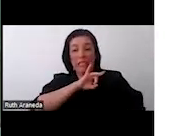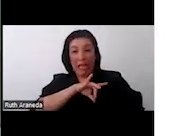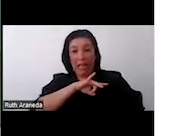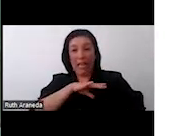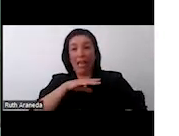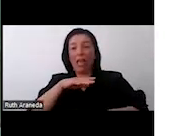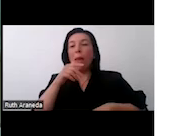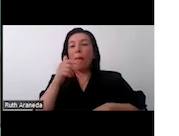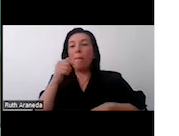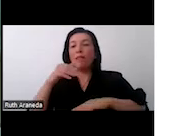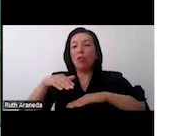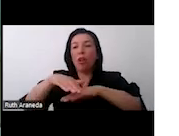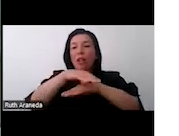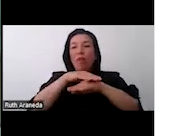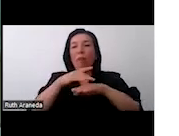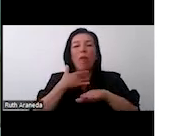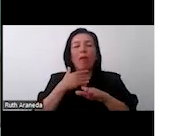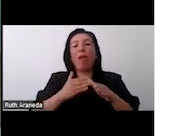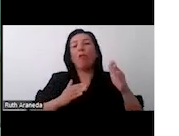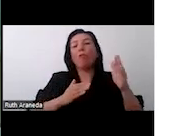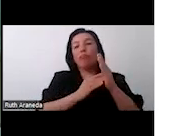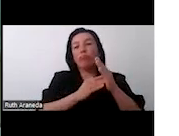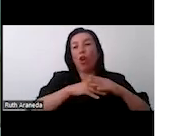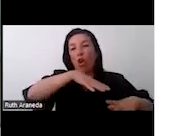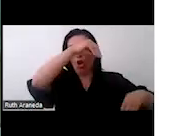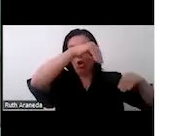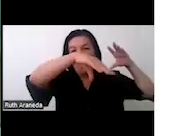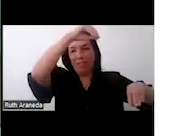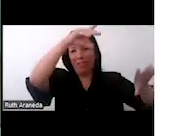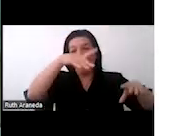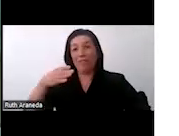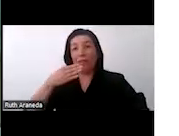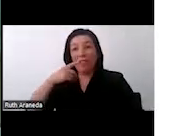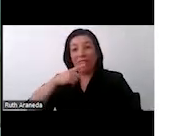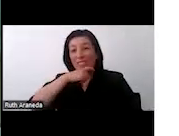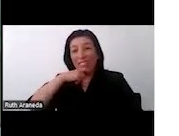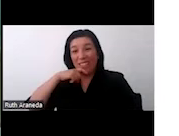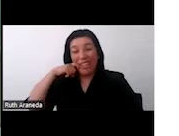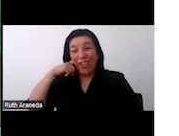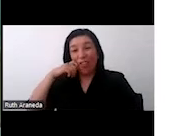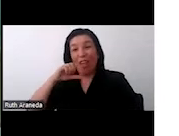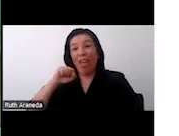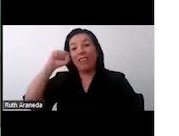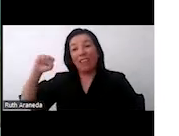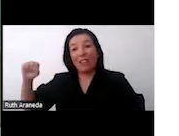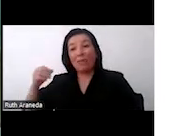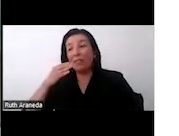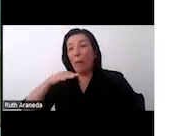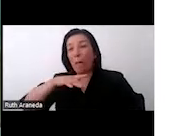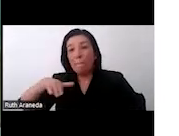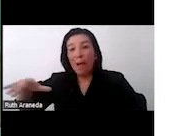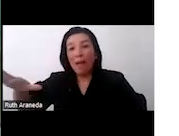estamos limitados por la cordillera de los Andes, por el desierto de Atacama, por el mar y por la